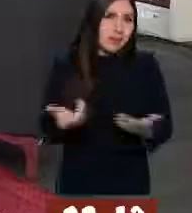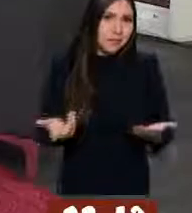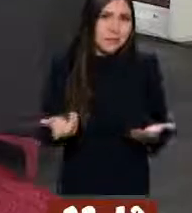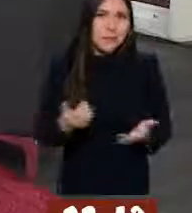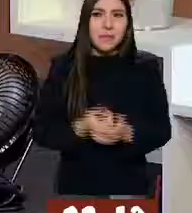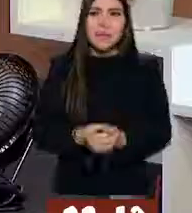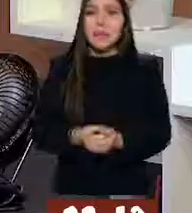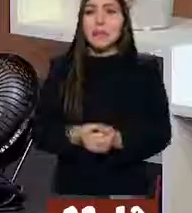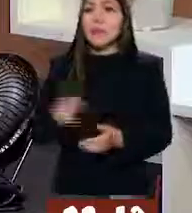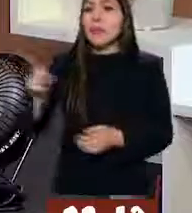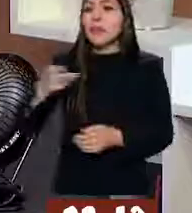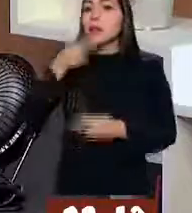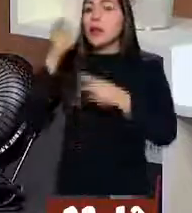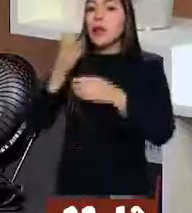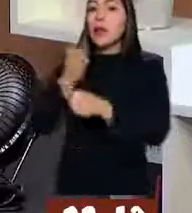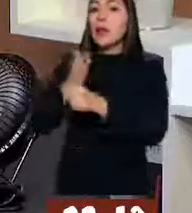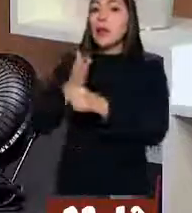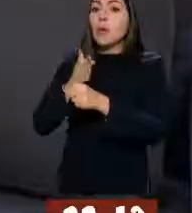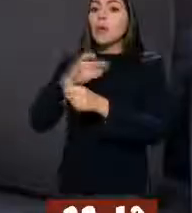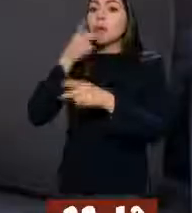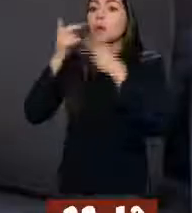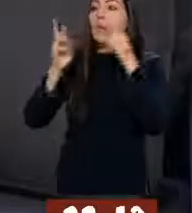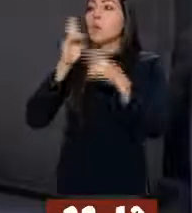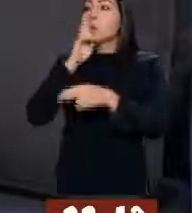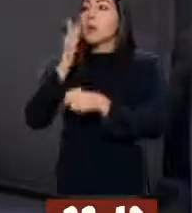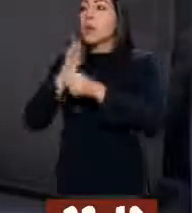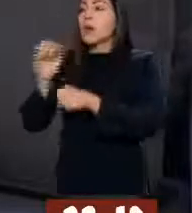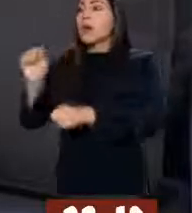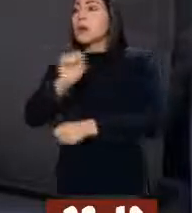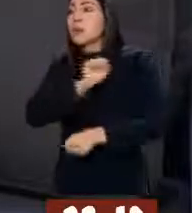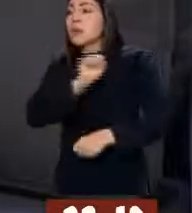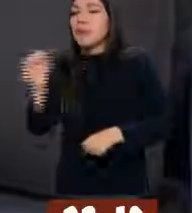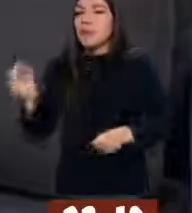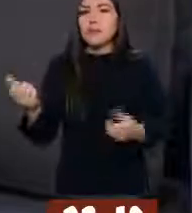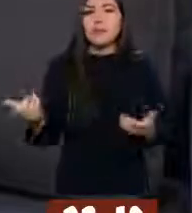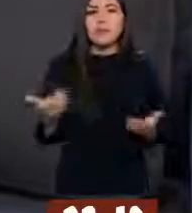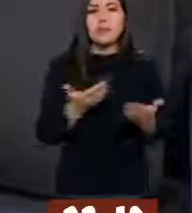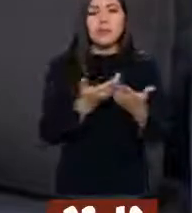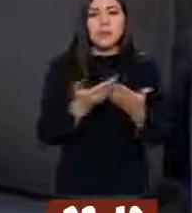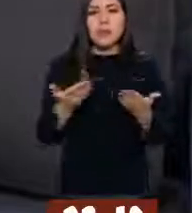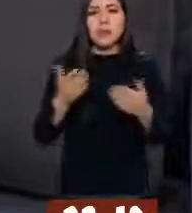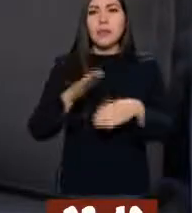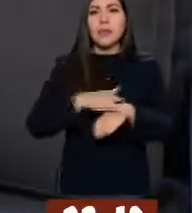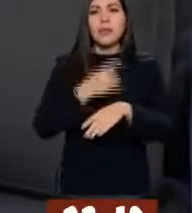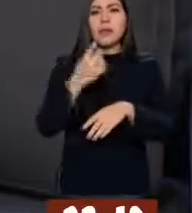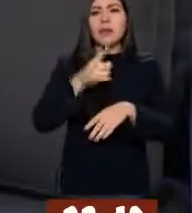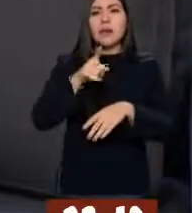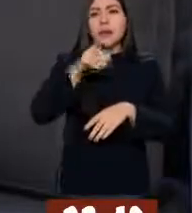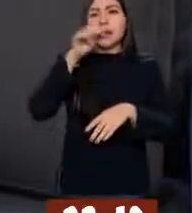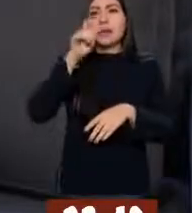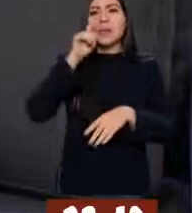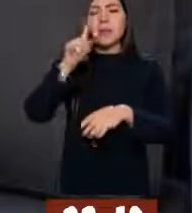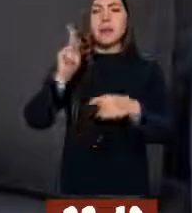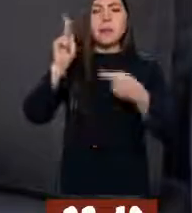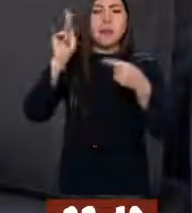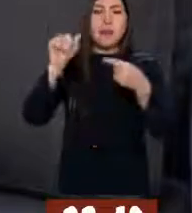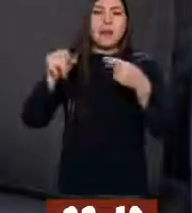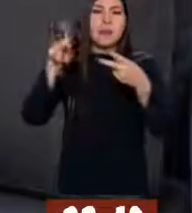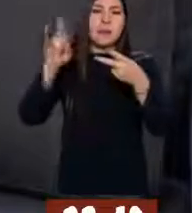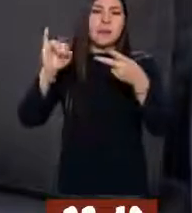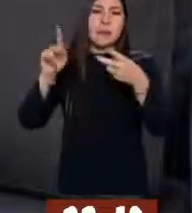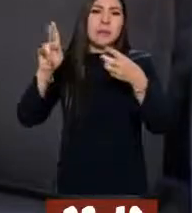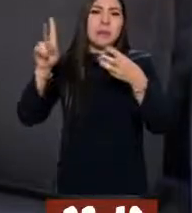Rusia aparece como el malo. Y además, cuando de alguna manera se ha desmoronado el pacto por México después